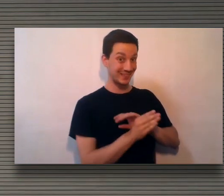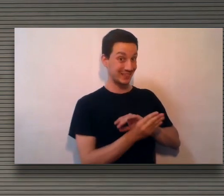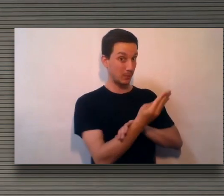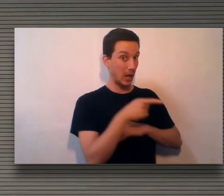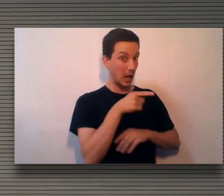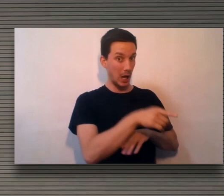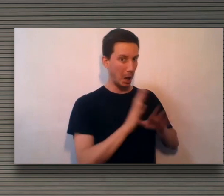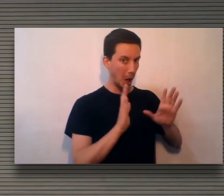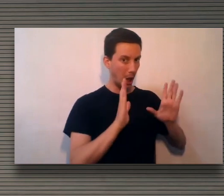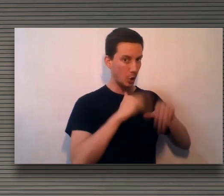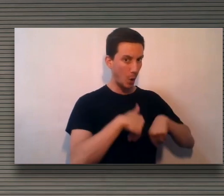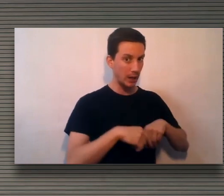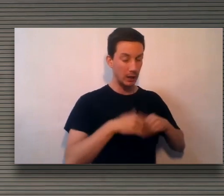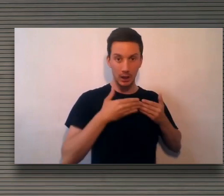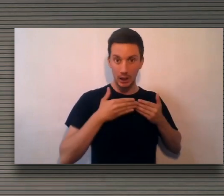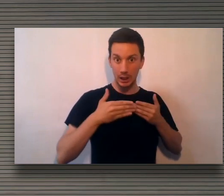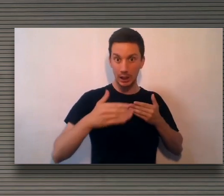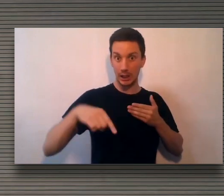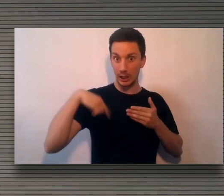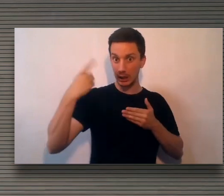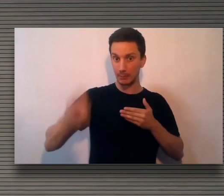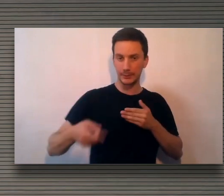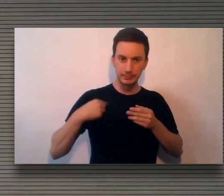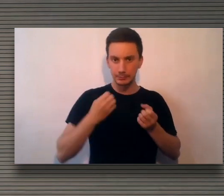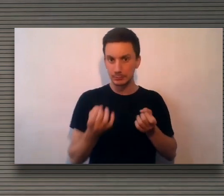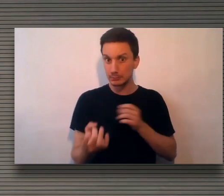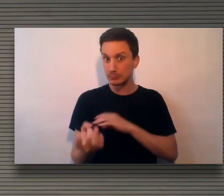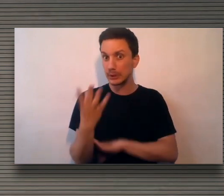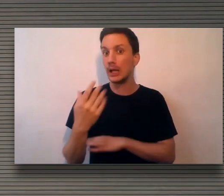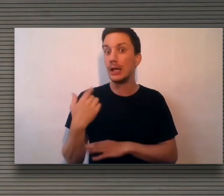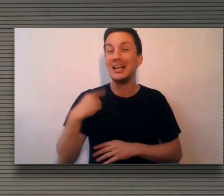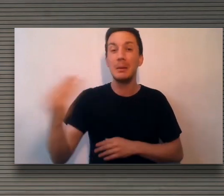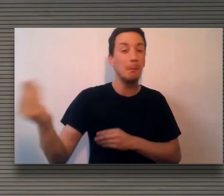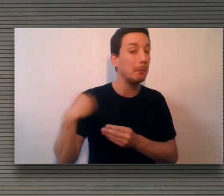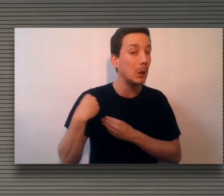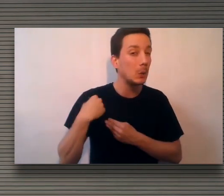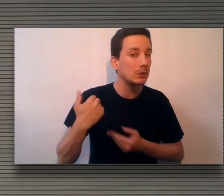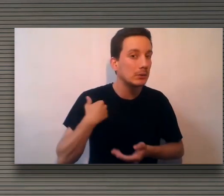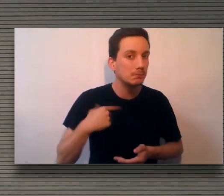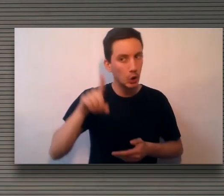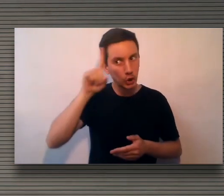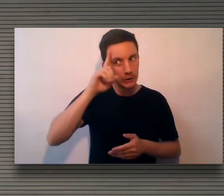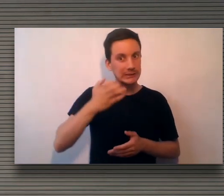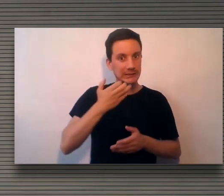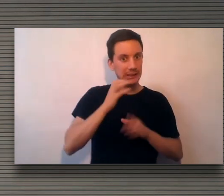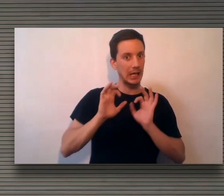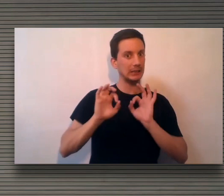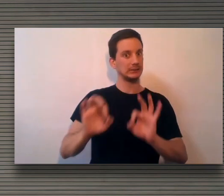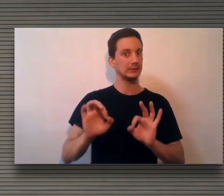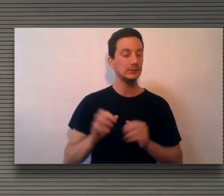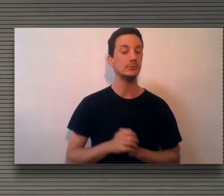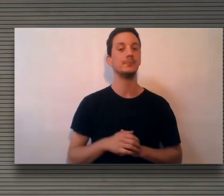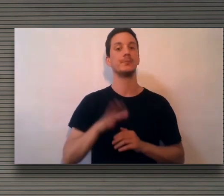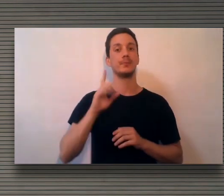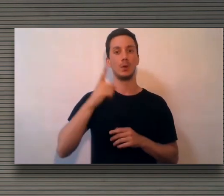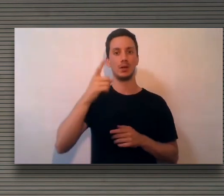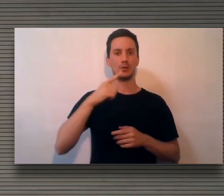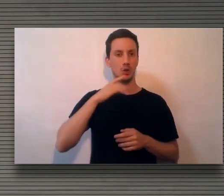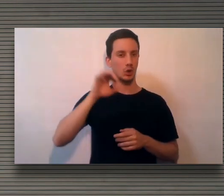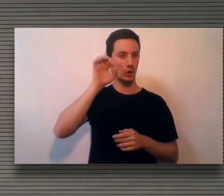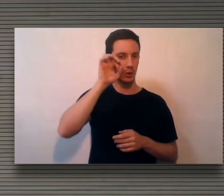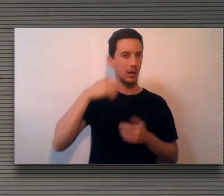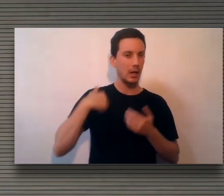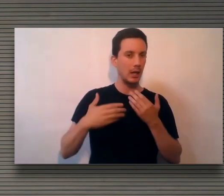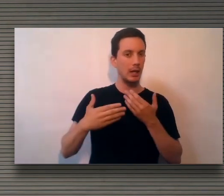sé si es así la pregunta, eh, y es una mancha roja que va creciendo, o sea, que va